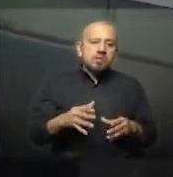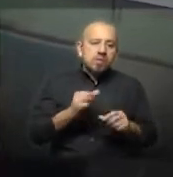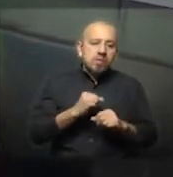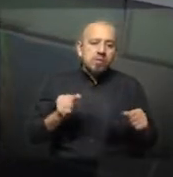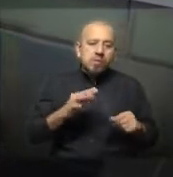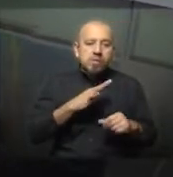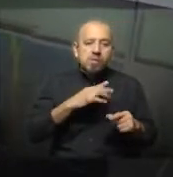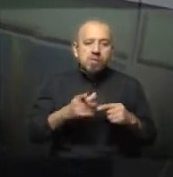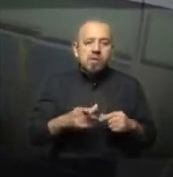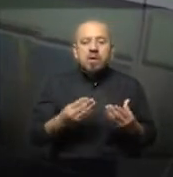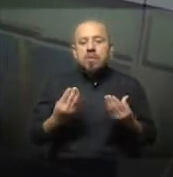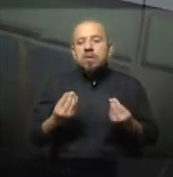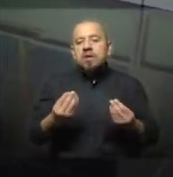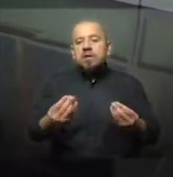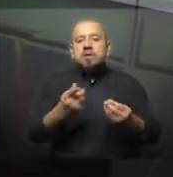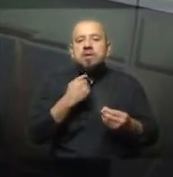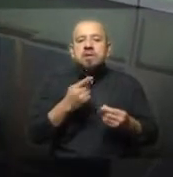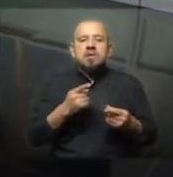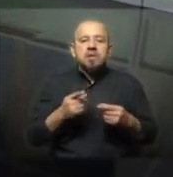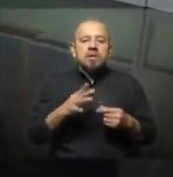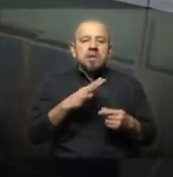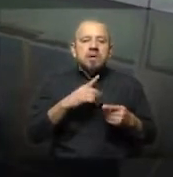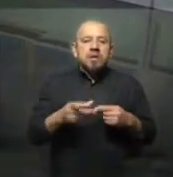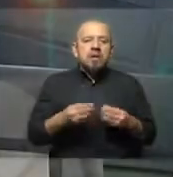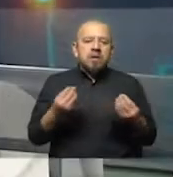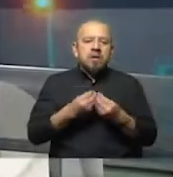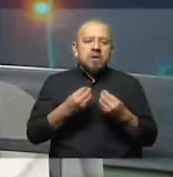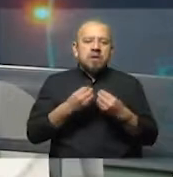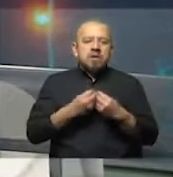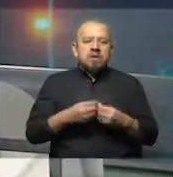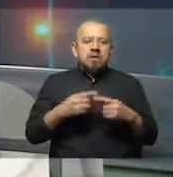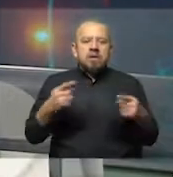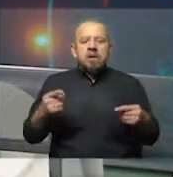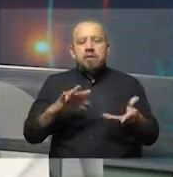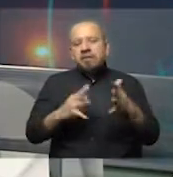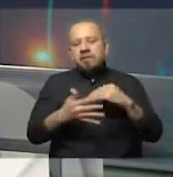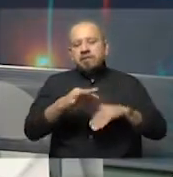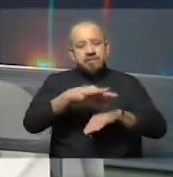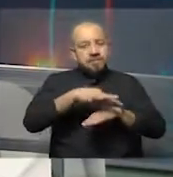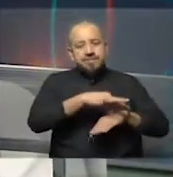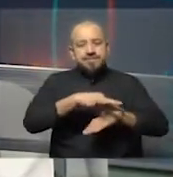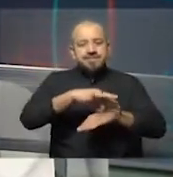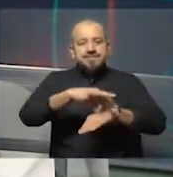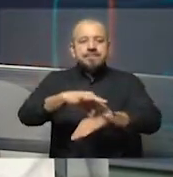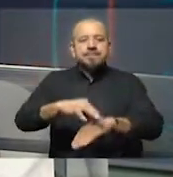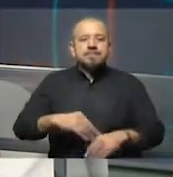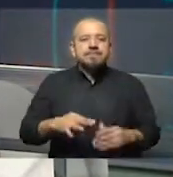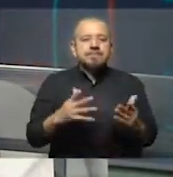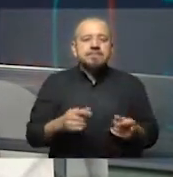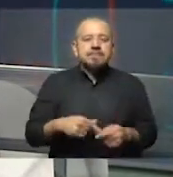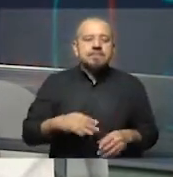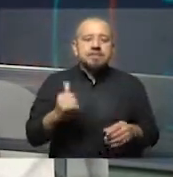que Qué plantas sirve para cada una hay muchas anécdotas la idea definitiva